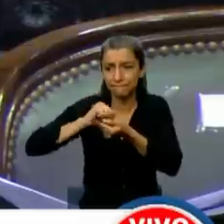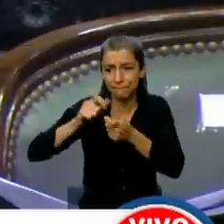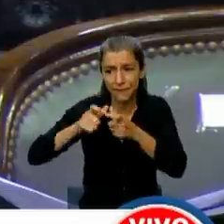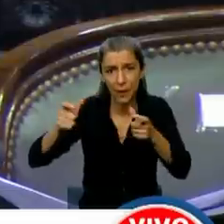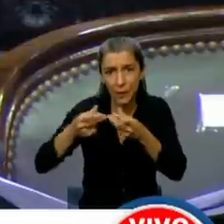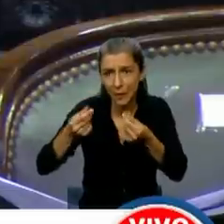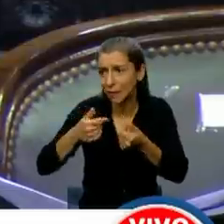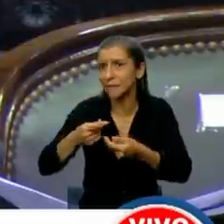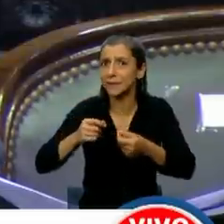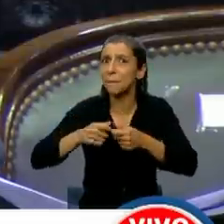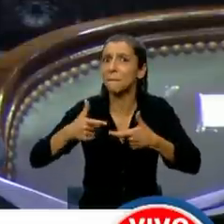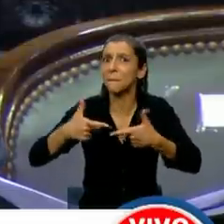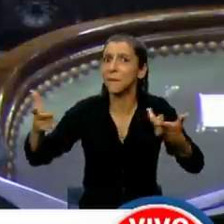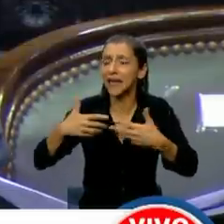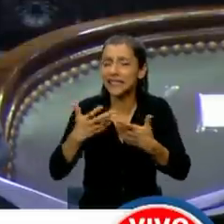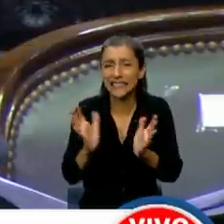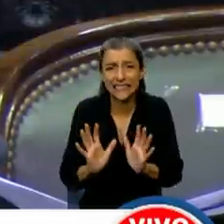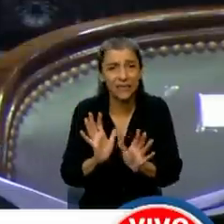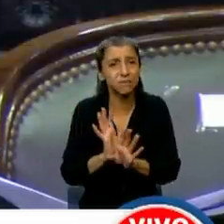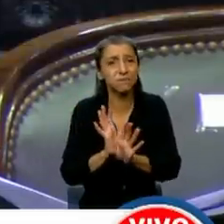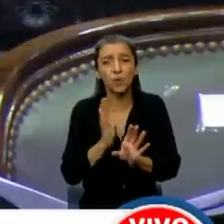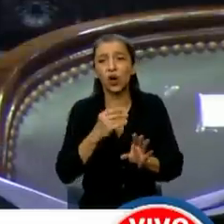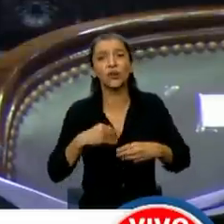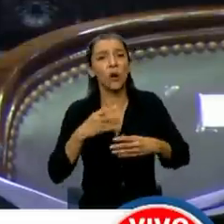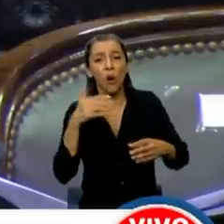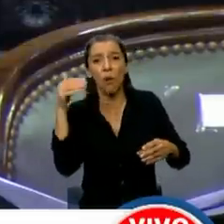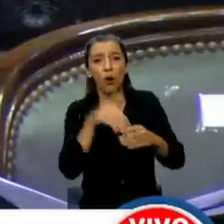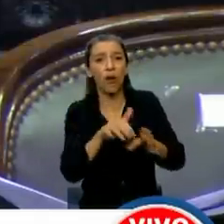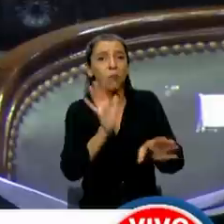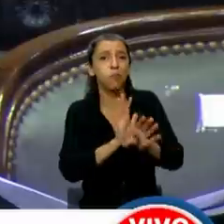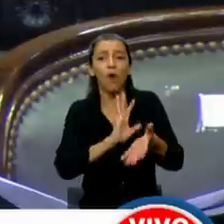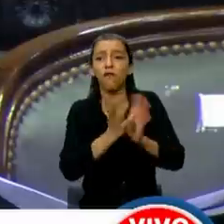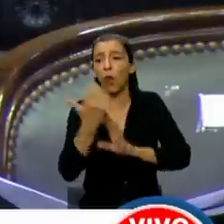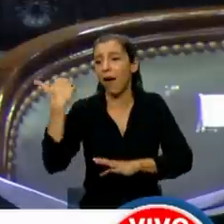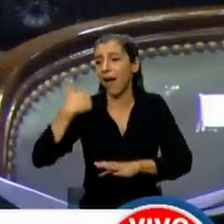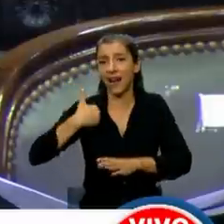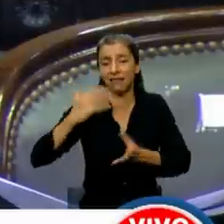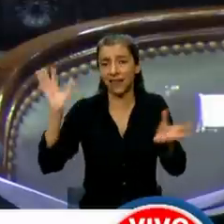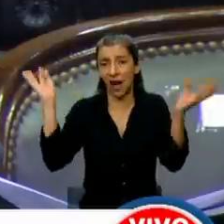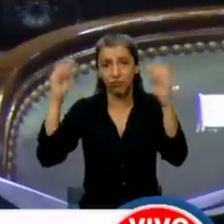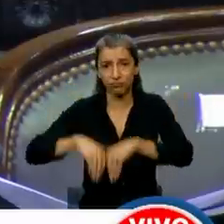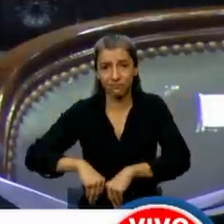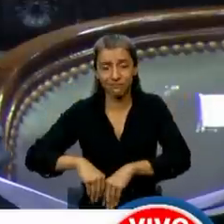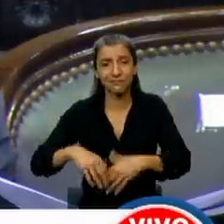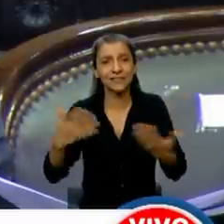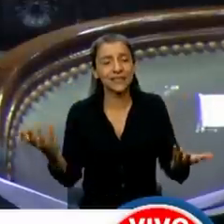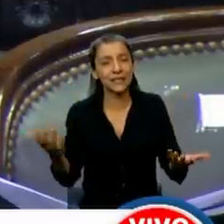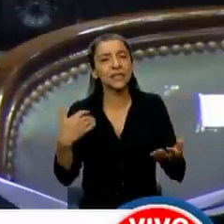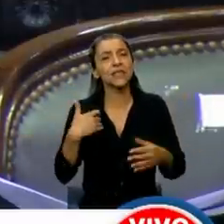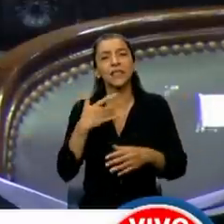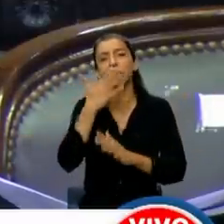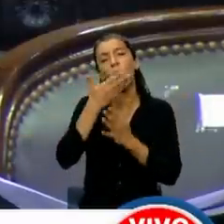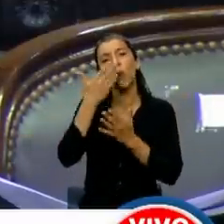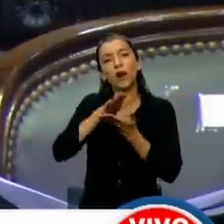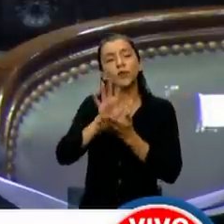quiero hacer una especial mención la provincia de salta que sin duda más